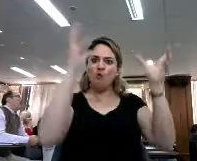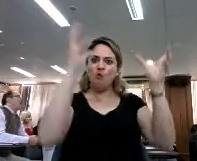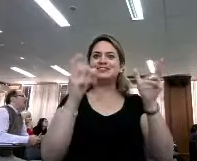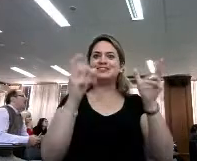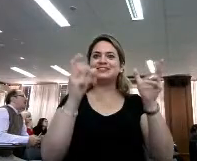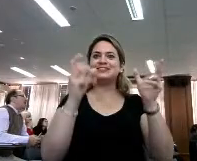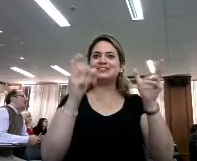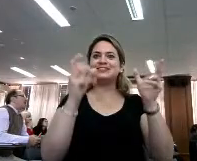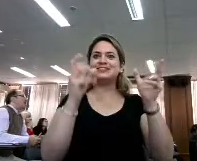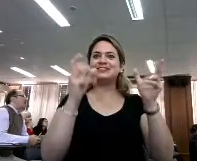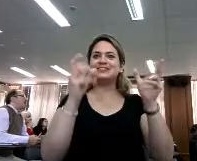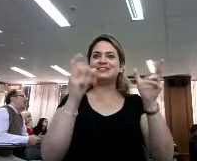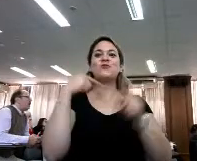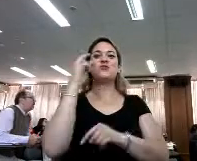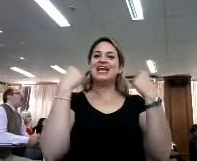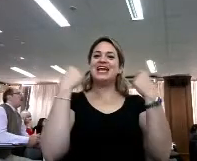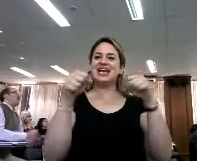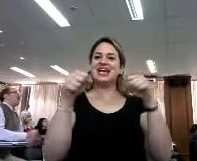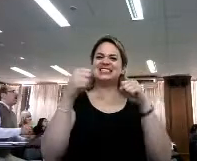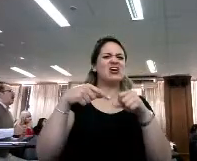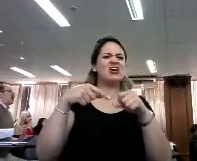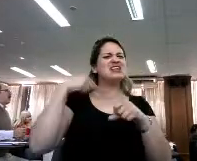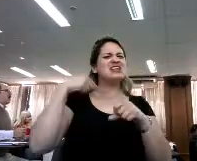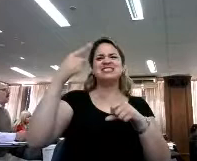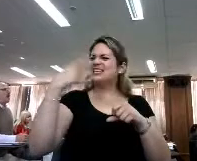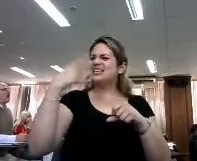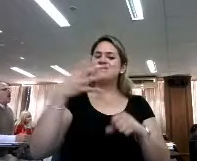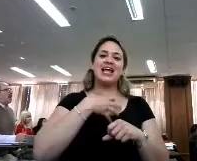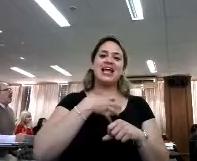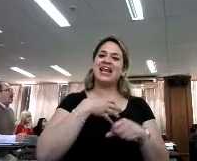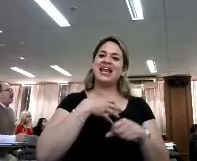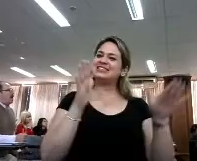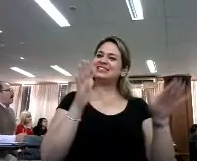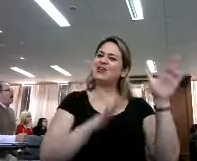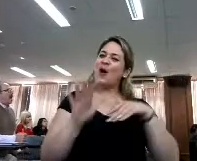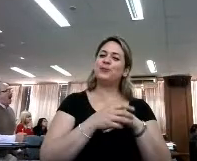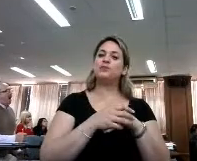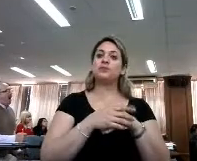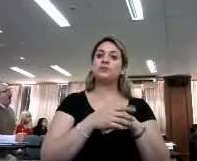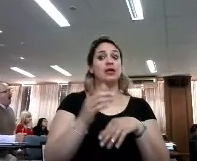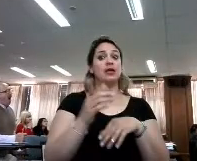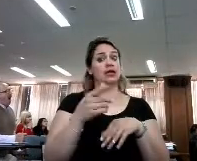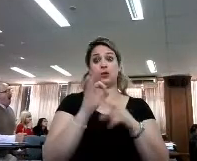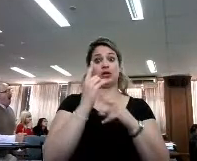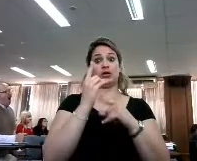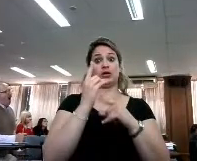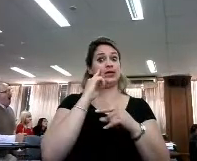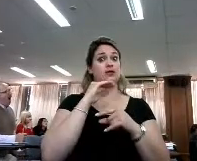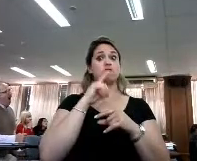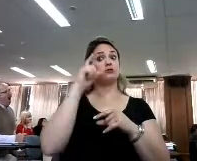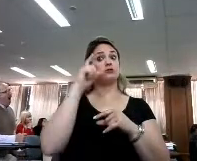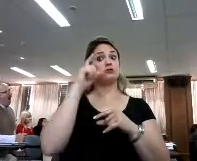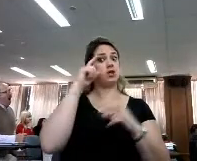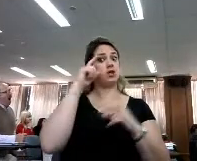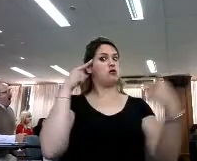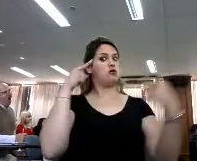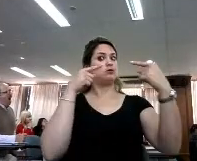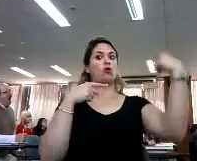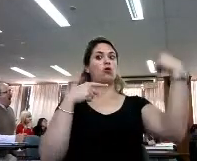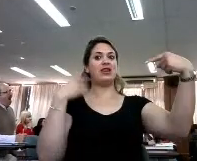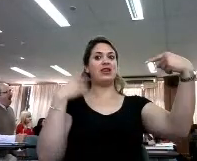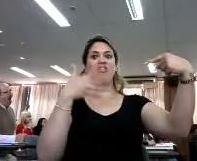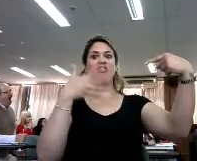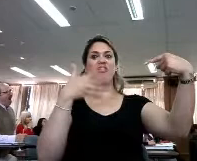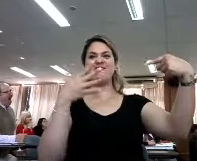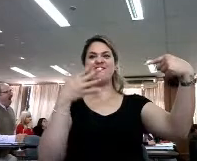Algunos otros en este ejercicio que siempre lo hago en clase dicen, no, lo que pasa es que Don Quijote no pelea en realidad con los molinos de viento. Es